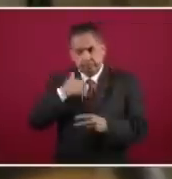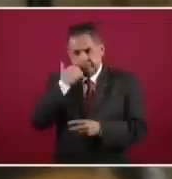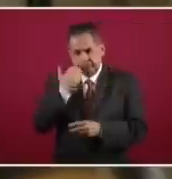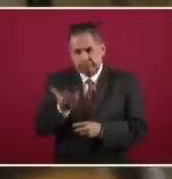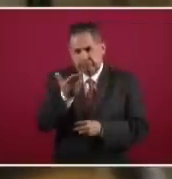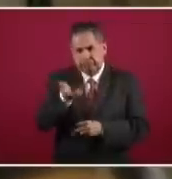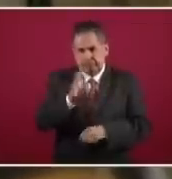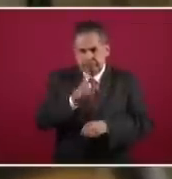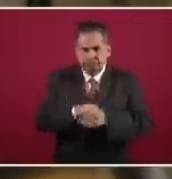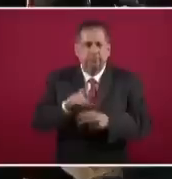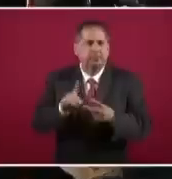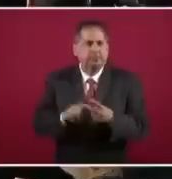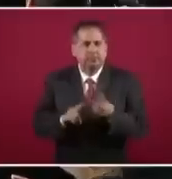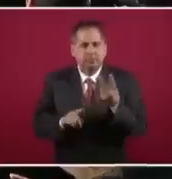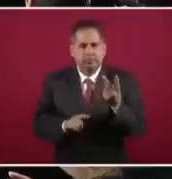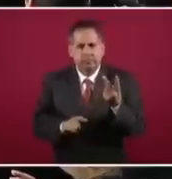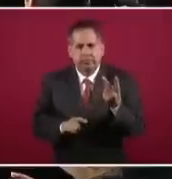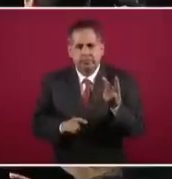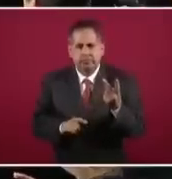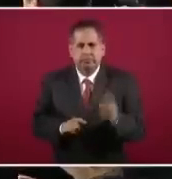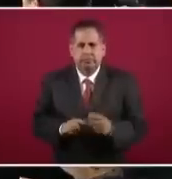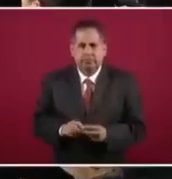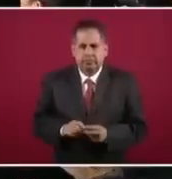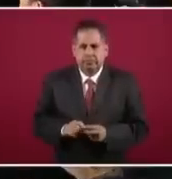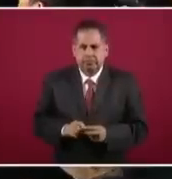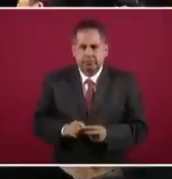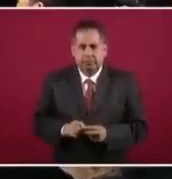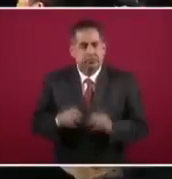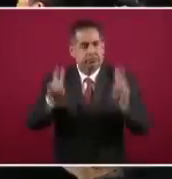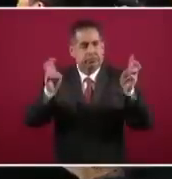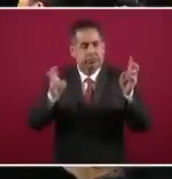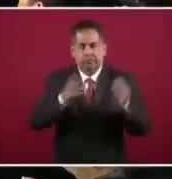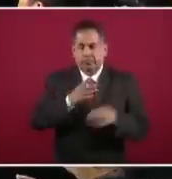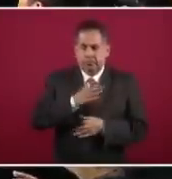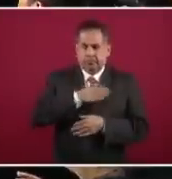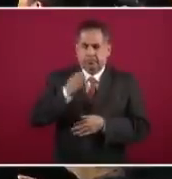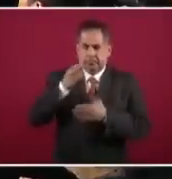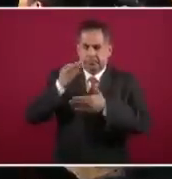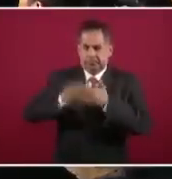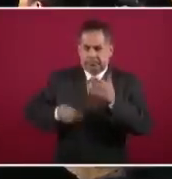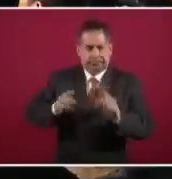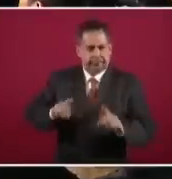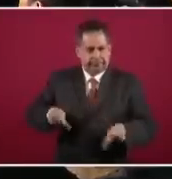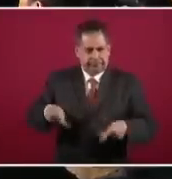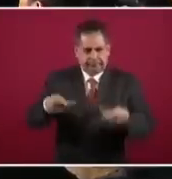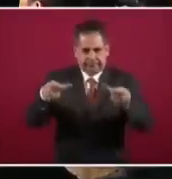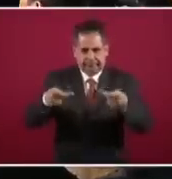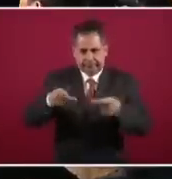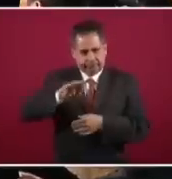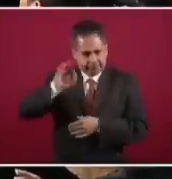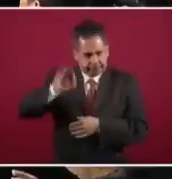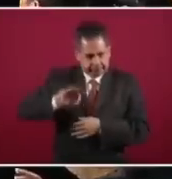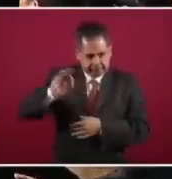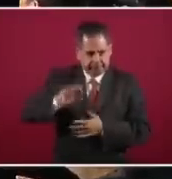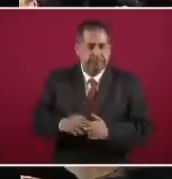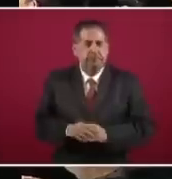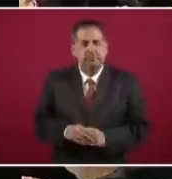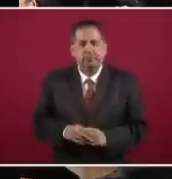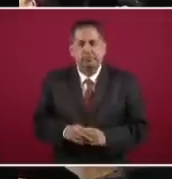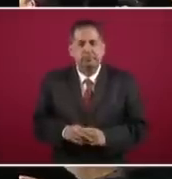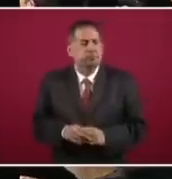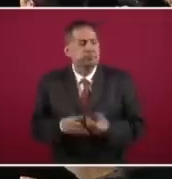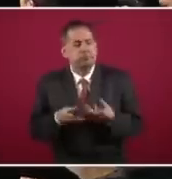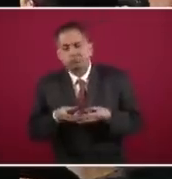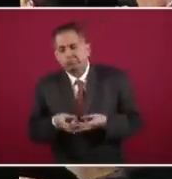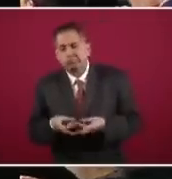de una vez le hago la segunda pregunta. En el Buen Fin, digamos, ahorita comentaron la cuestión de los